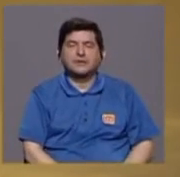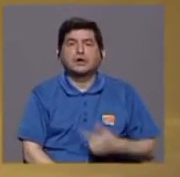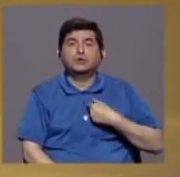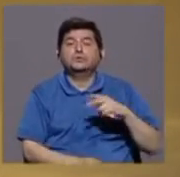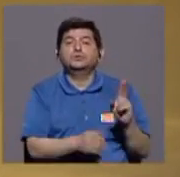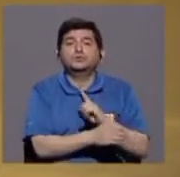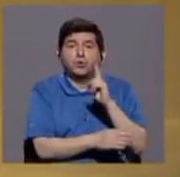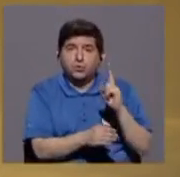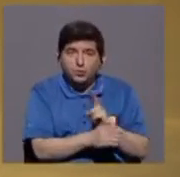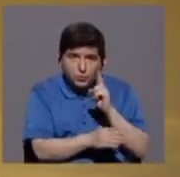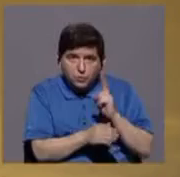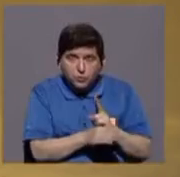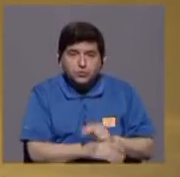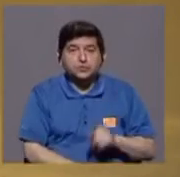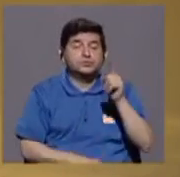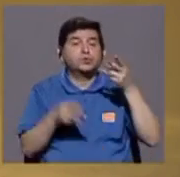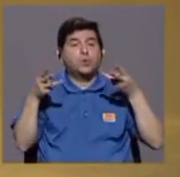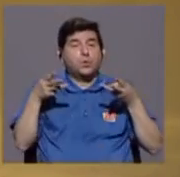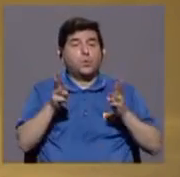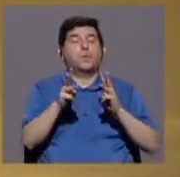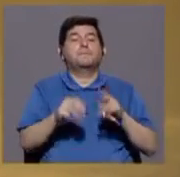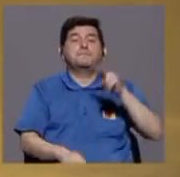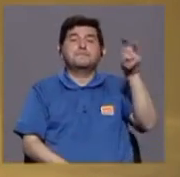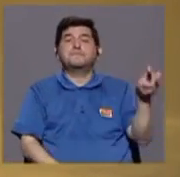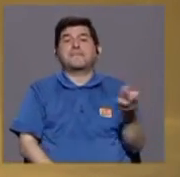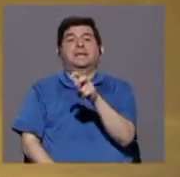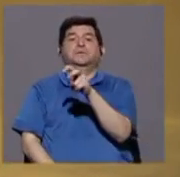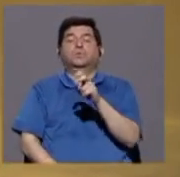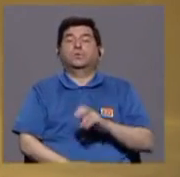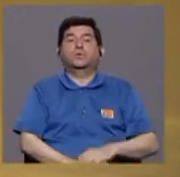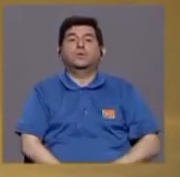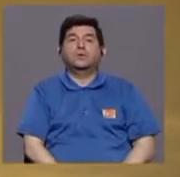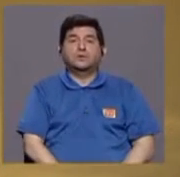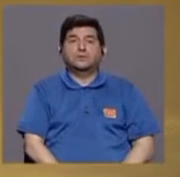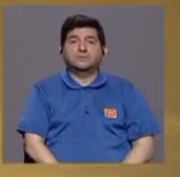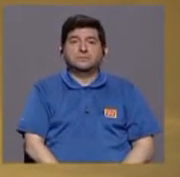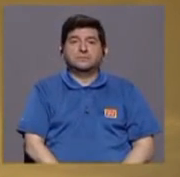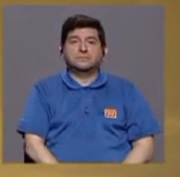uso un método de transporte que